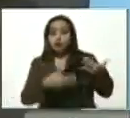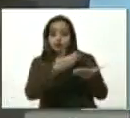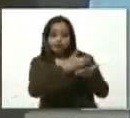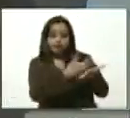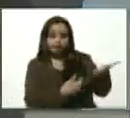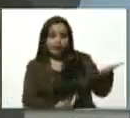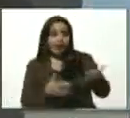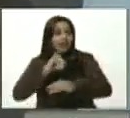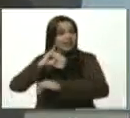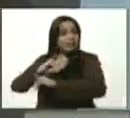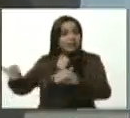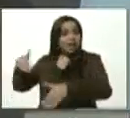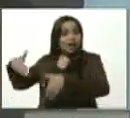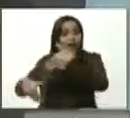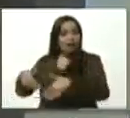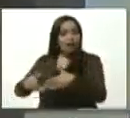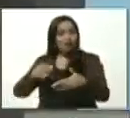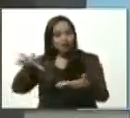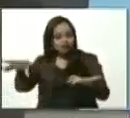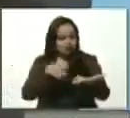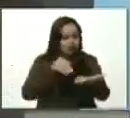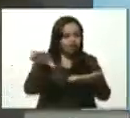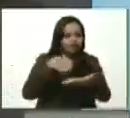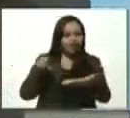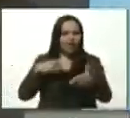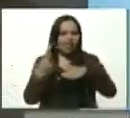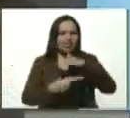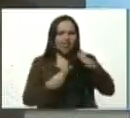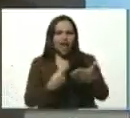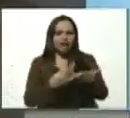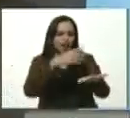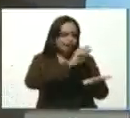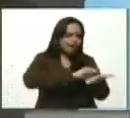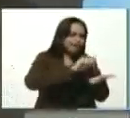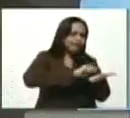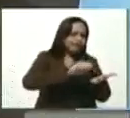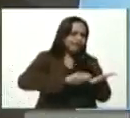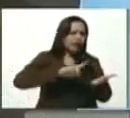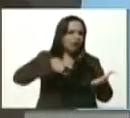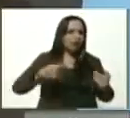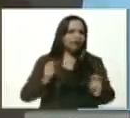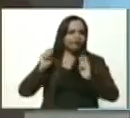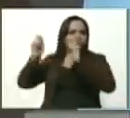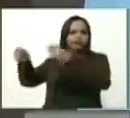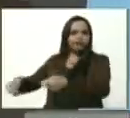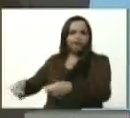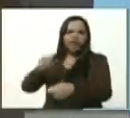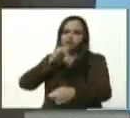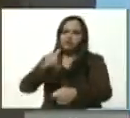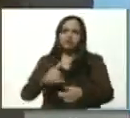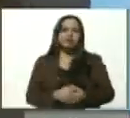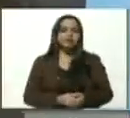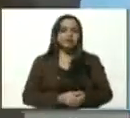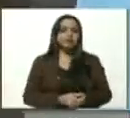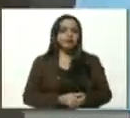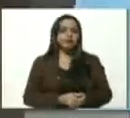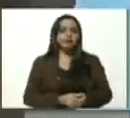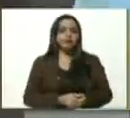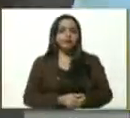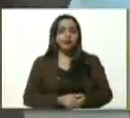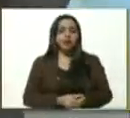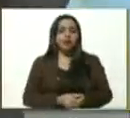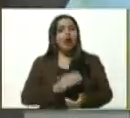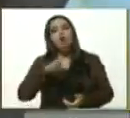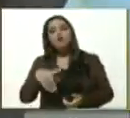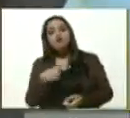de todo el proceso, con algunas observaciones de lo que se haya visto en el proceso. En ese sentido, me parece, por eso podemos decir